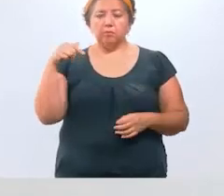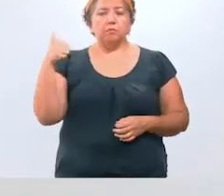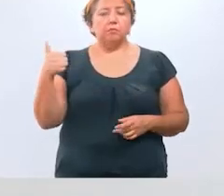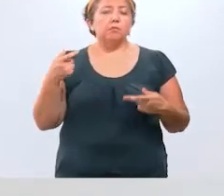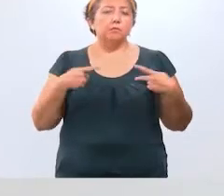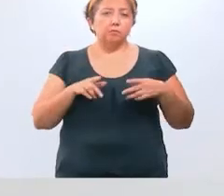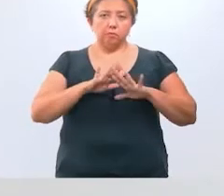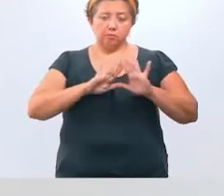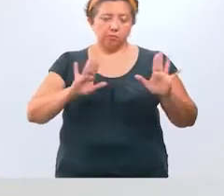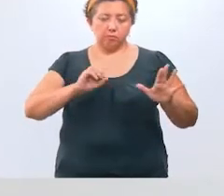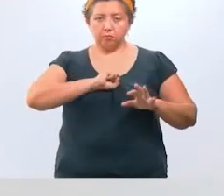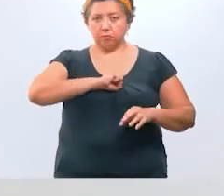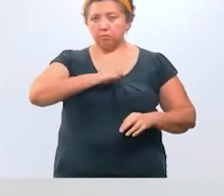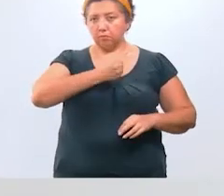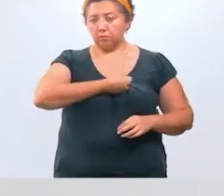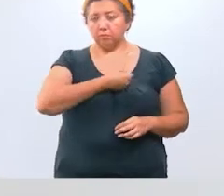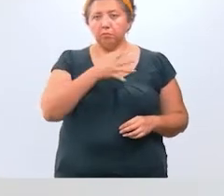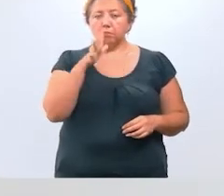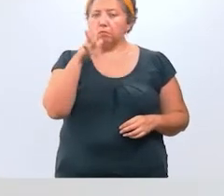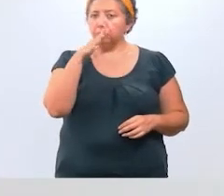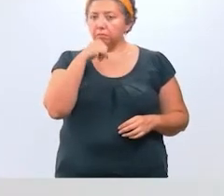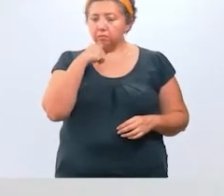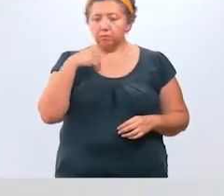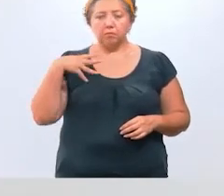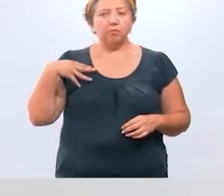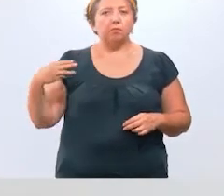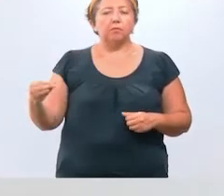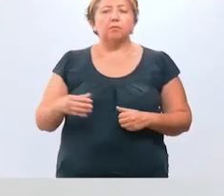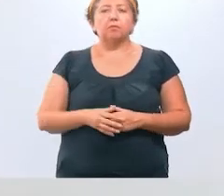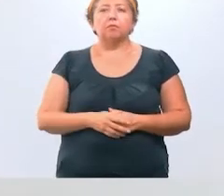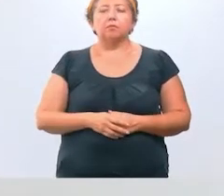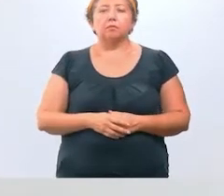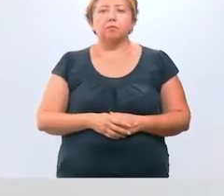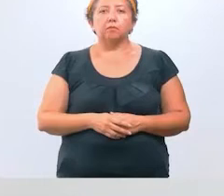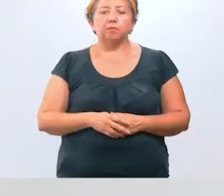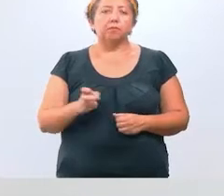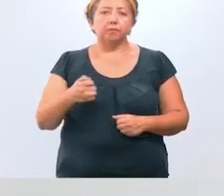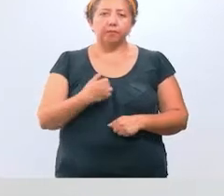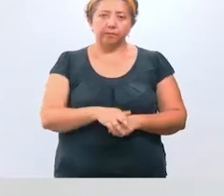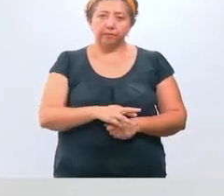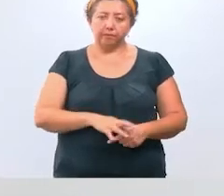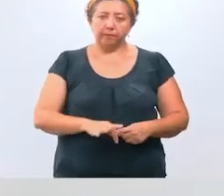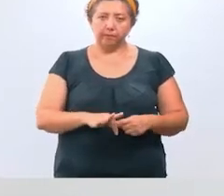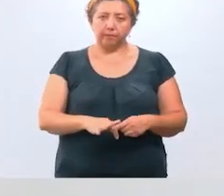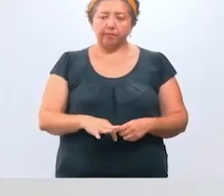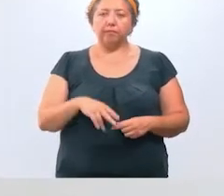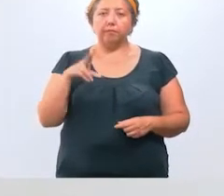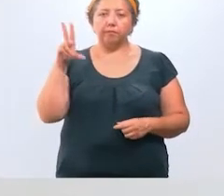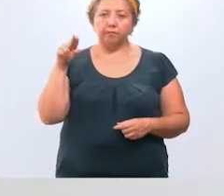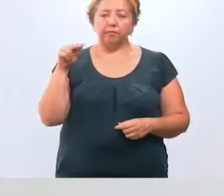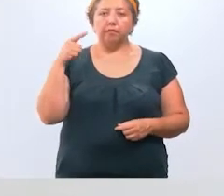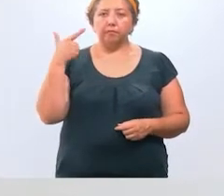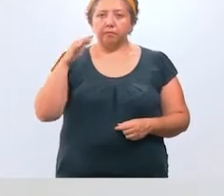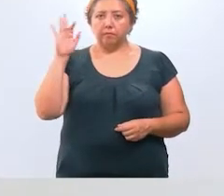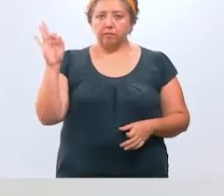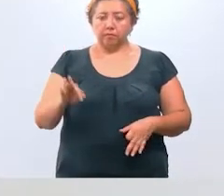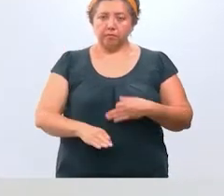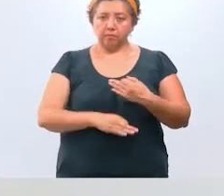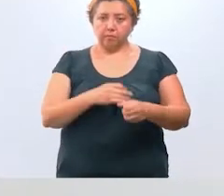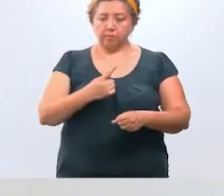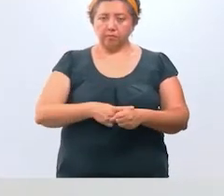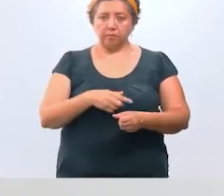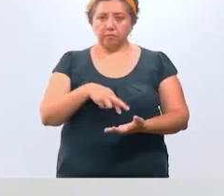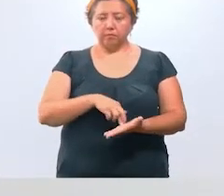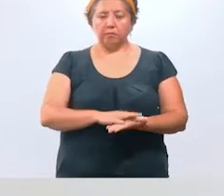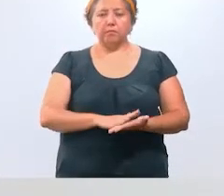61.876 pacientes ya se recuperaron, no presentan síntomas ni pueden contagiar. Esta cifra representa el 87% del